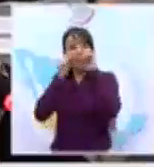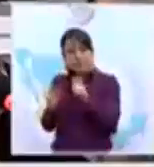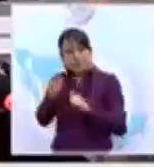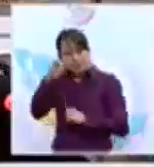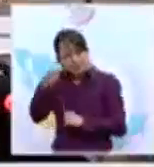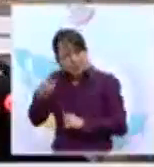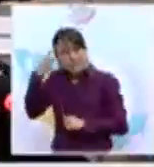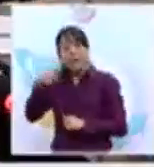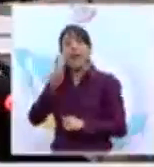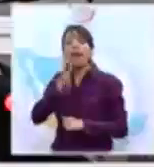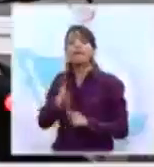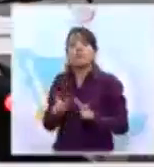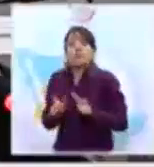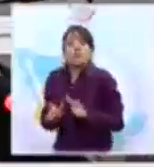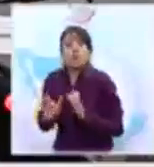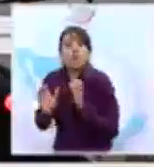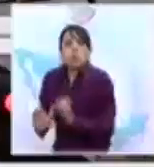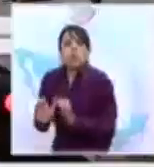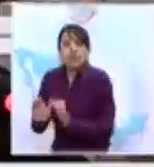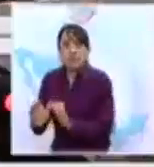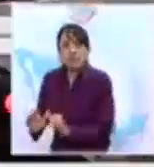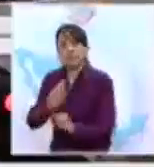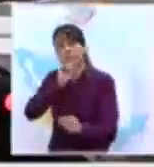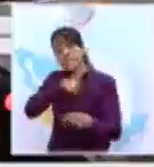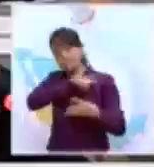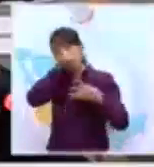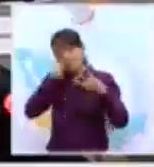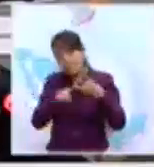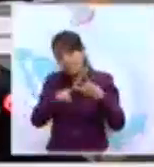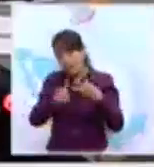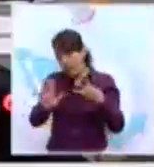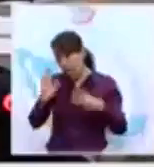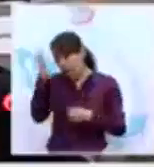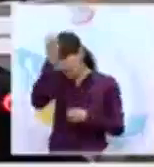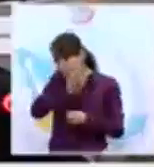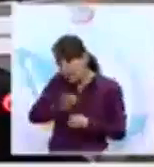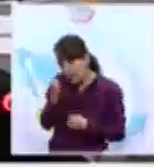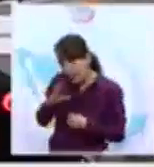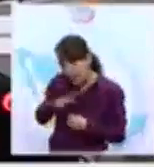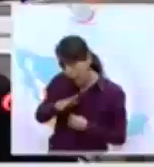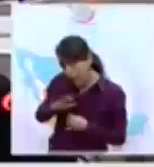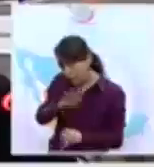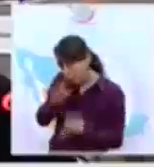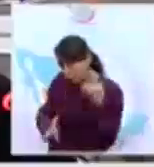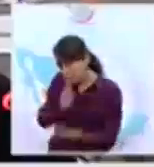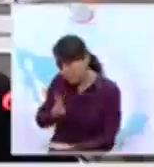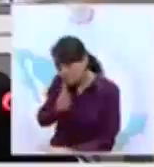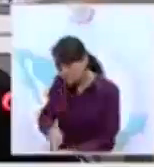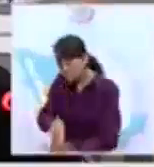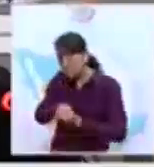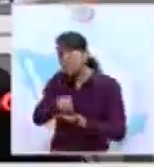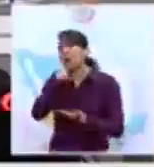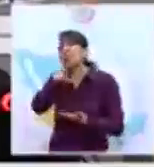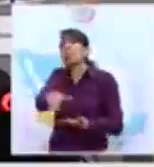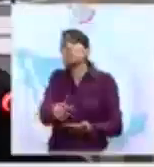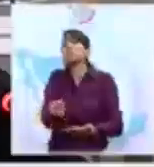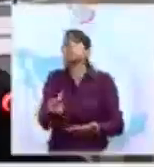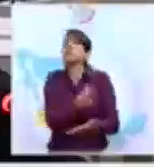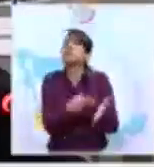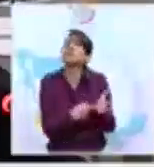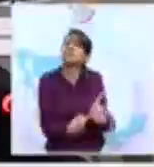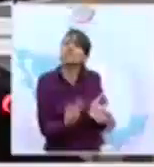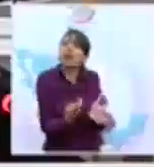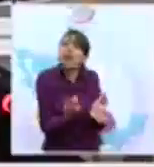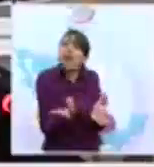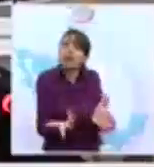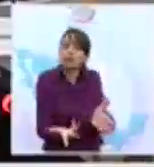ahí. Y el uso de los resultados de la evaluación. Yo creo que eso es importante. ¿La evaluación qué fines tiene? La evaluación